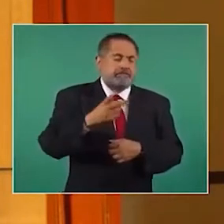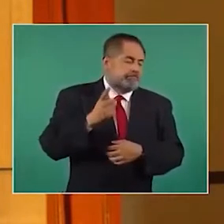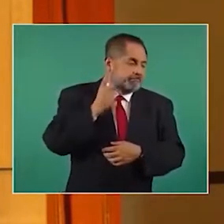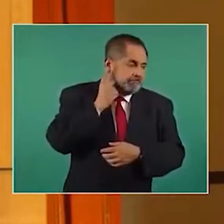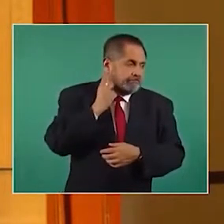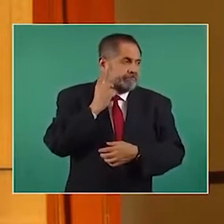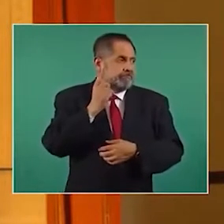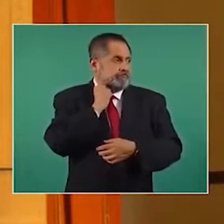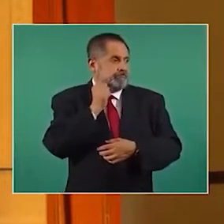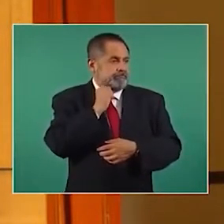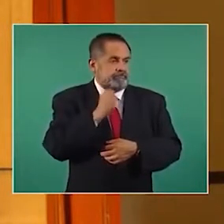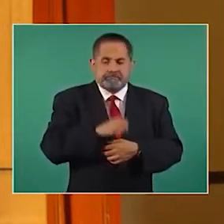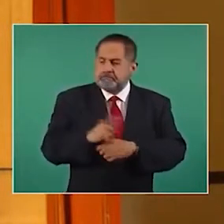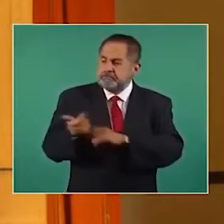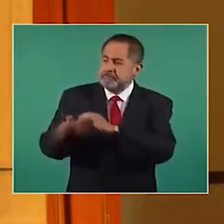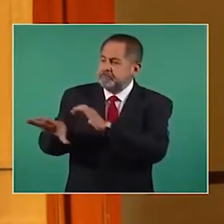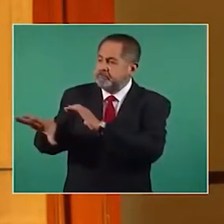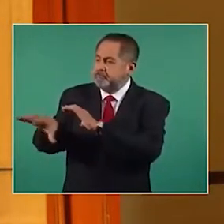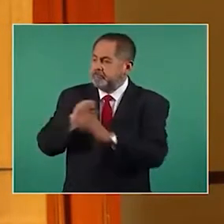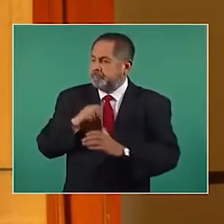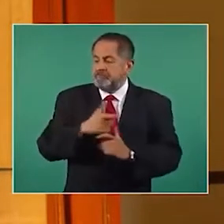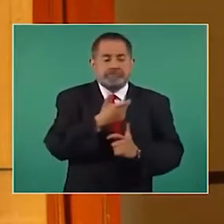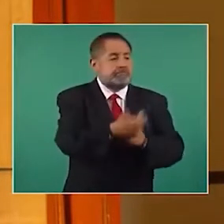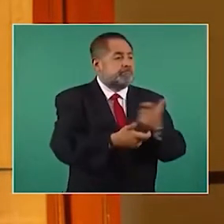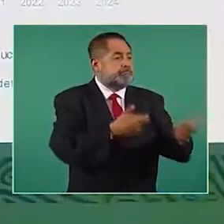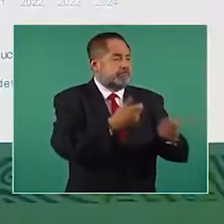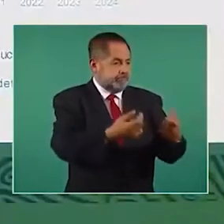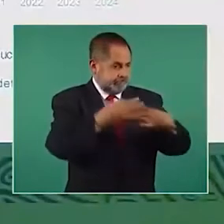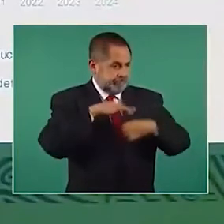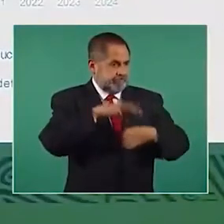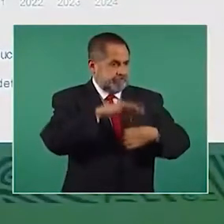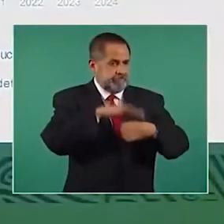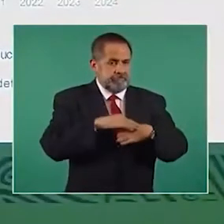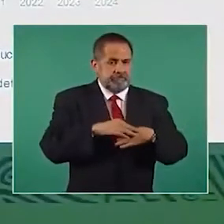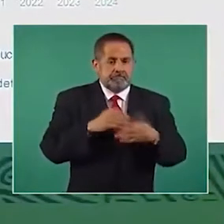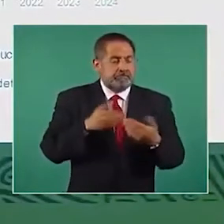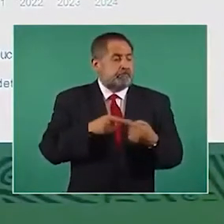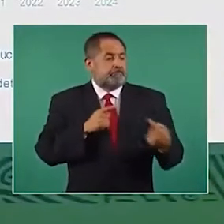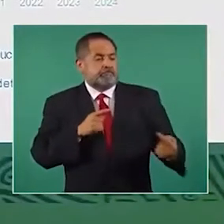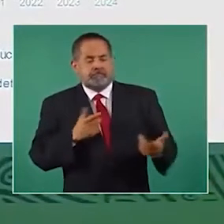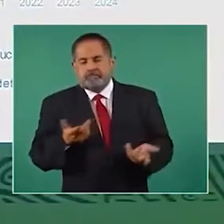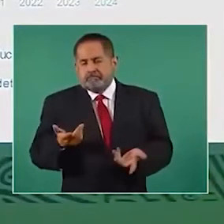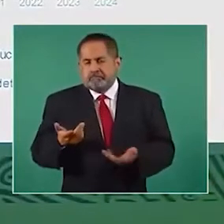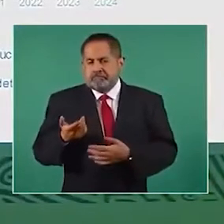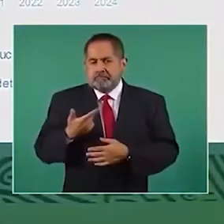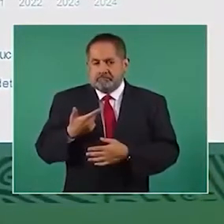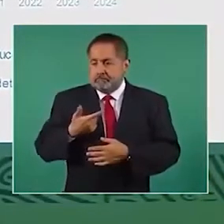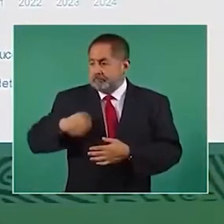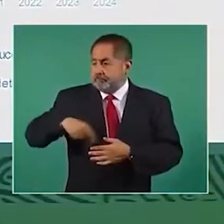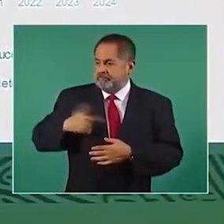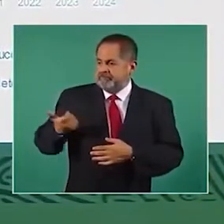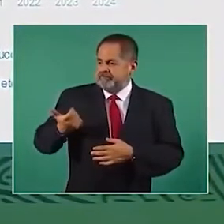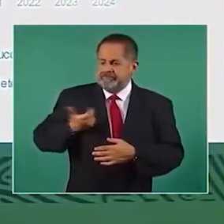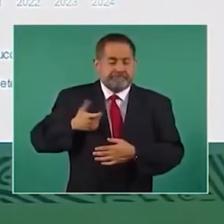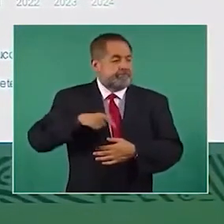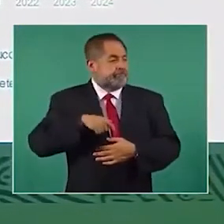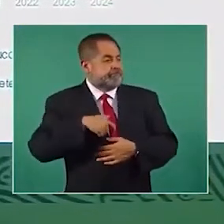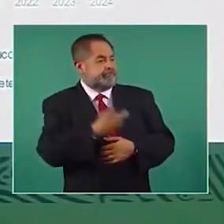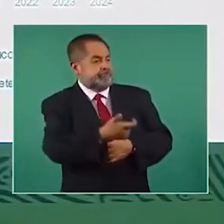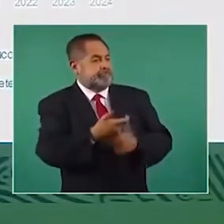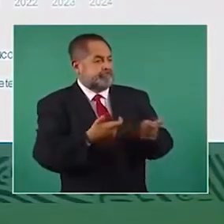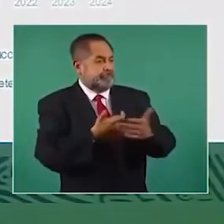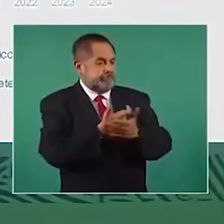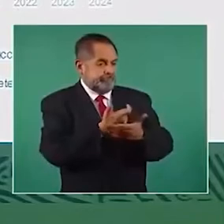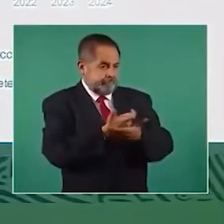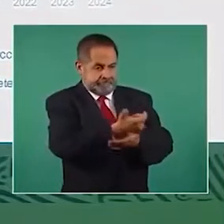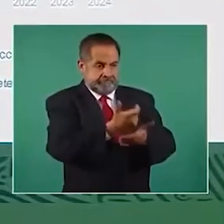legisladores que ahora son opositores, les pagaban para que